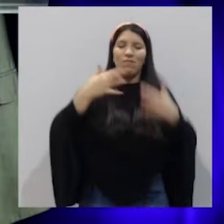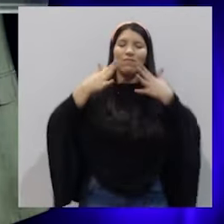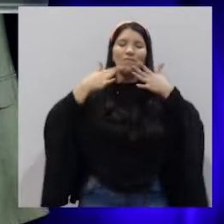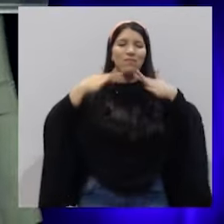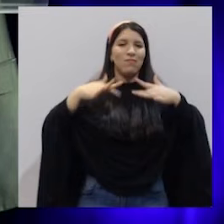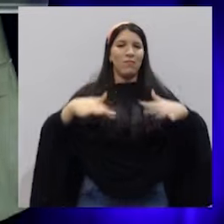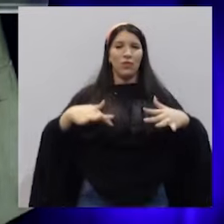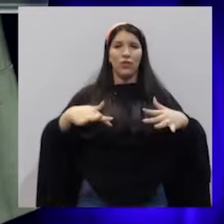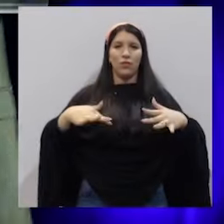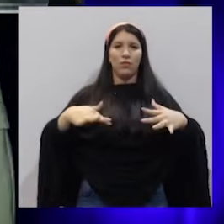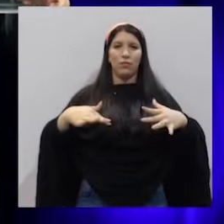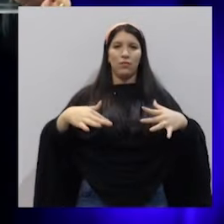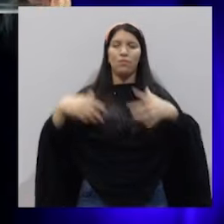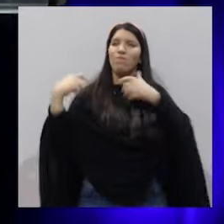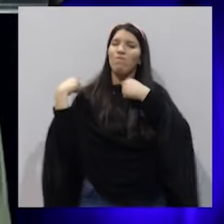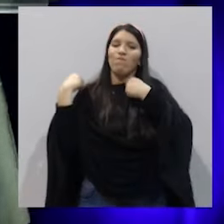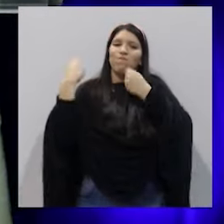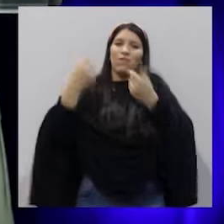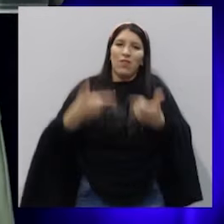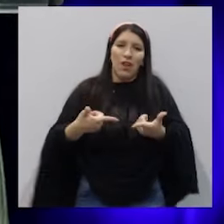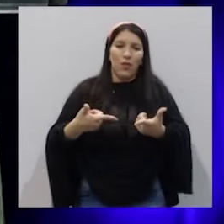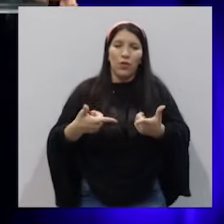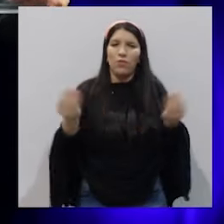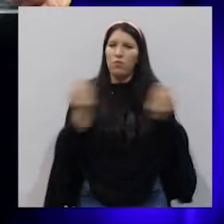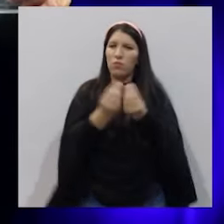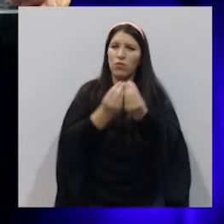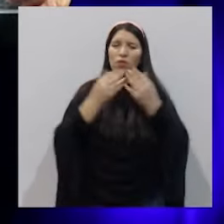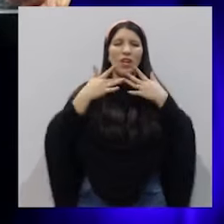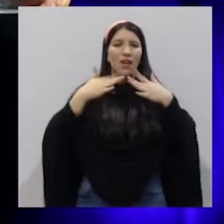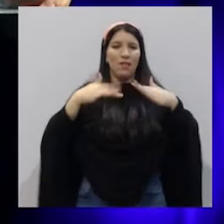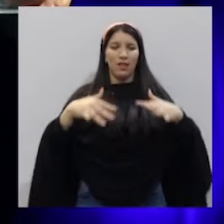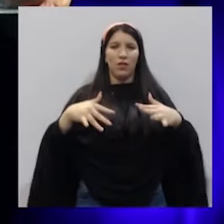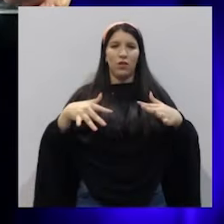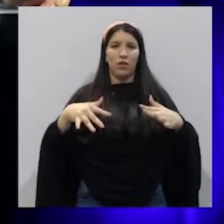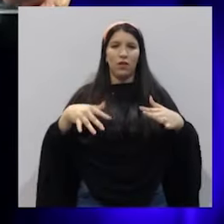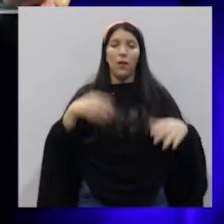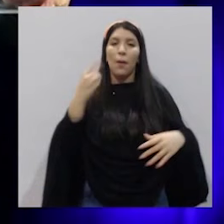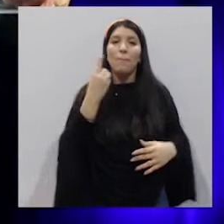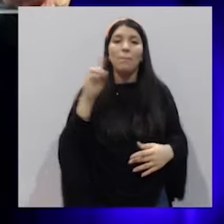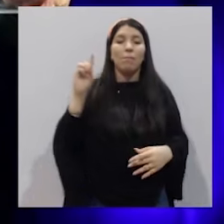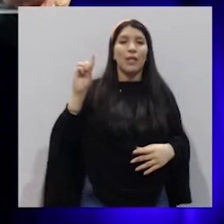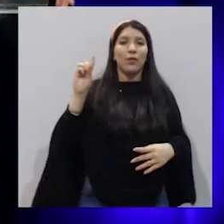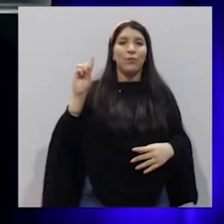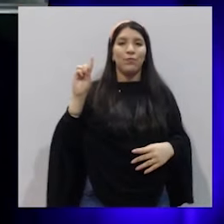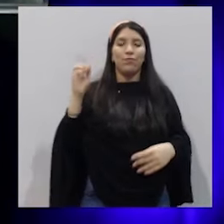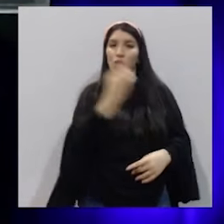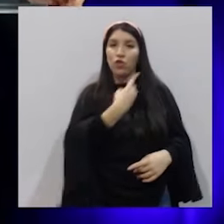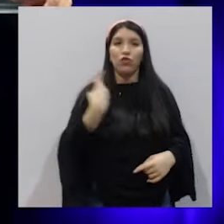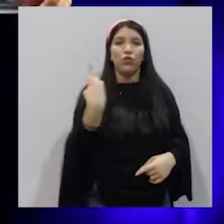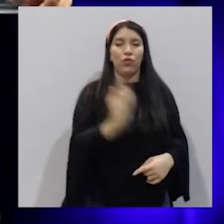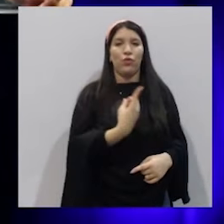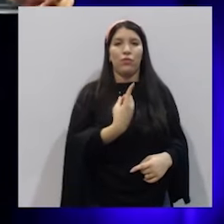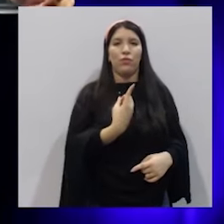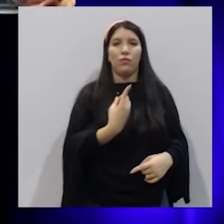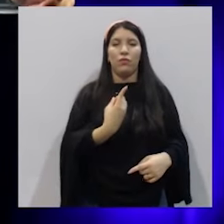obra nos agradó el espíritu santo nos ha dado la palabra ahora debemos nosotros ser disciplinados y tomar estos